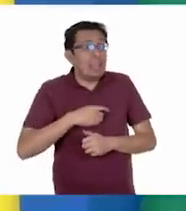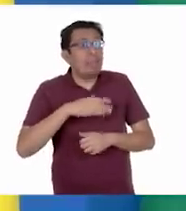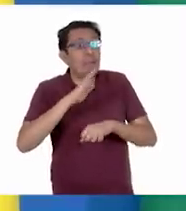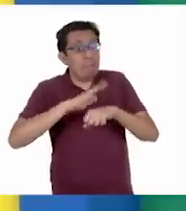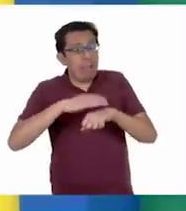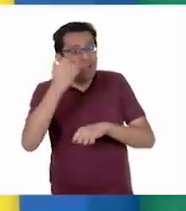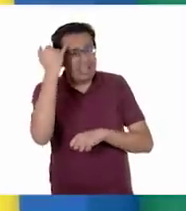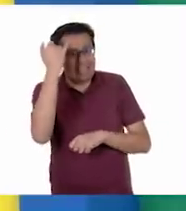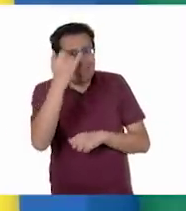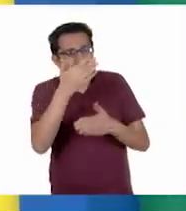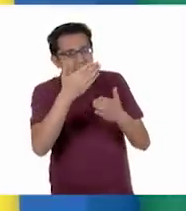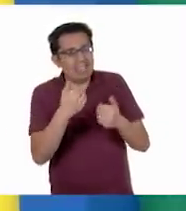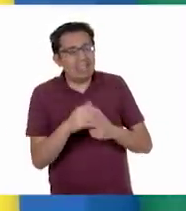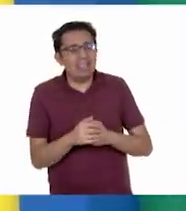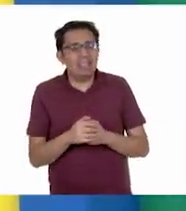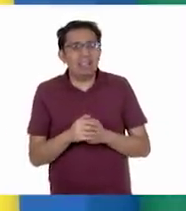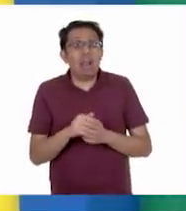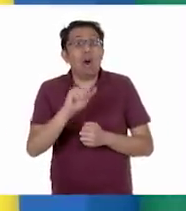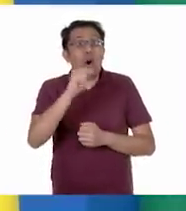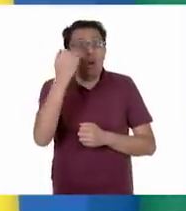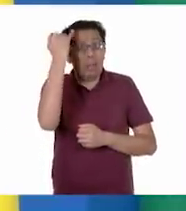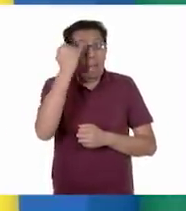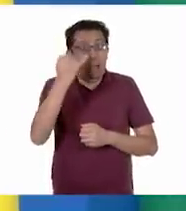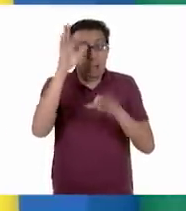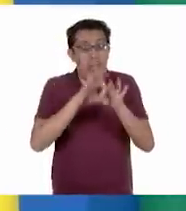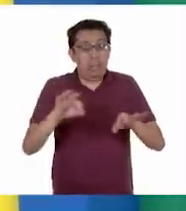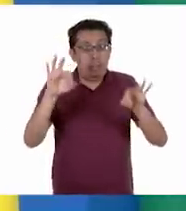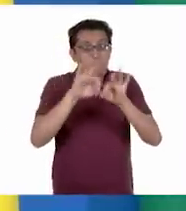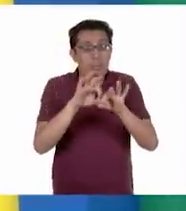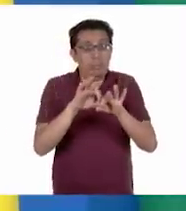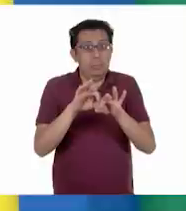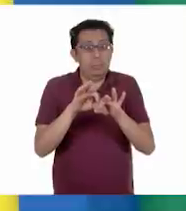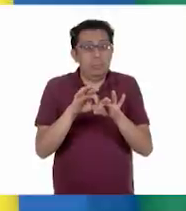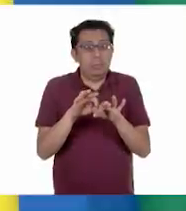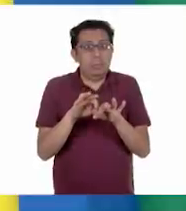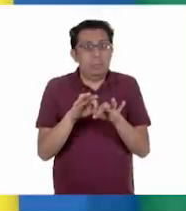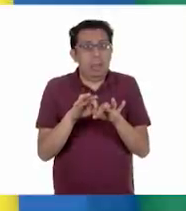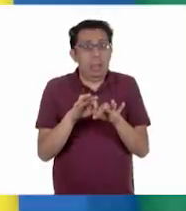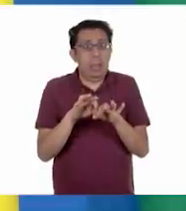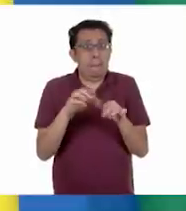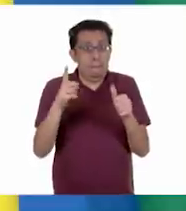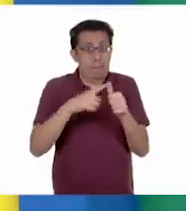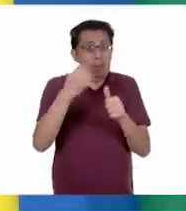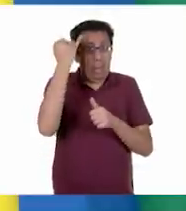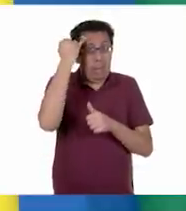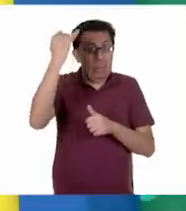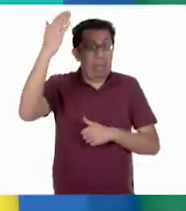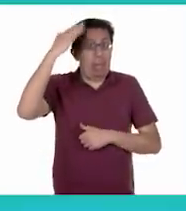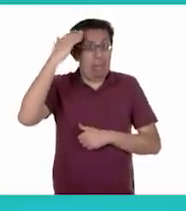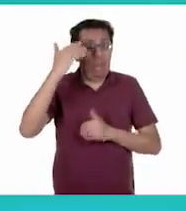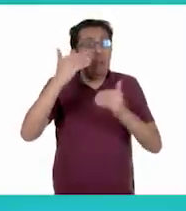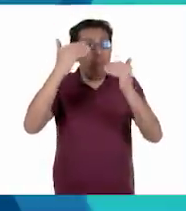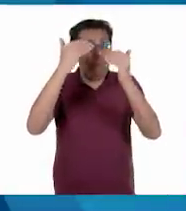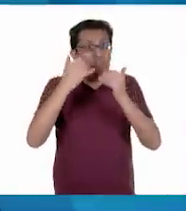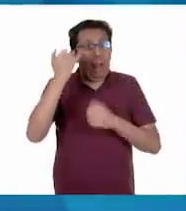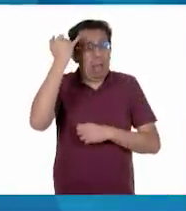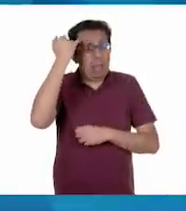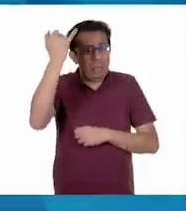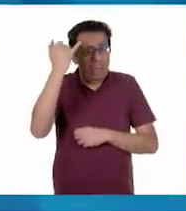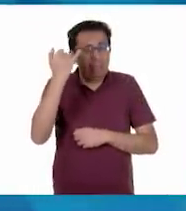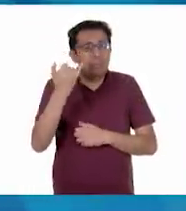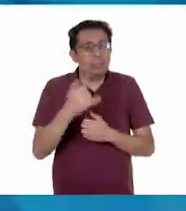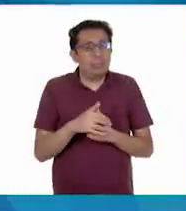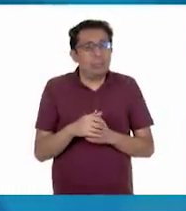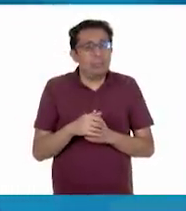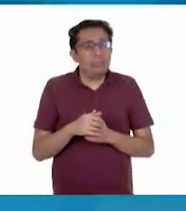perdóname. La otra idea importante que surge de la idea clave que dio la doctora es que tenemos que